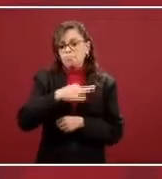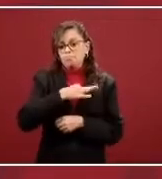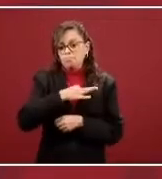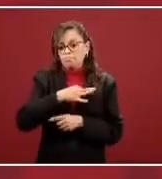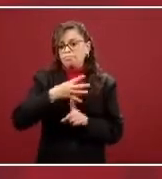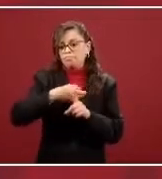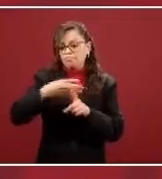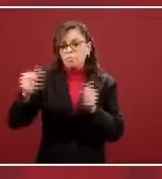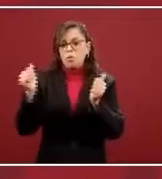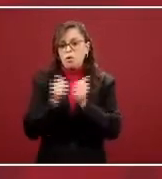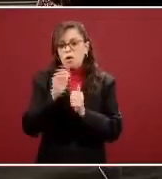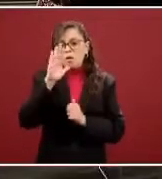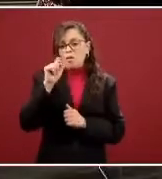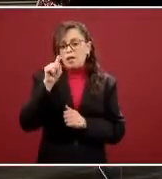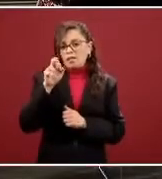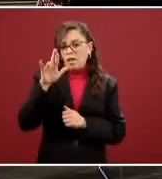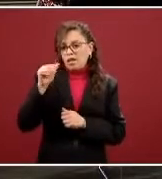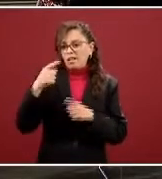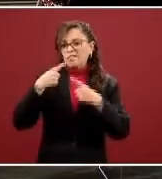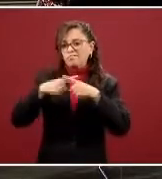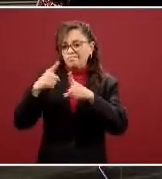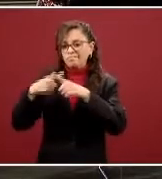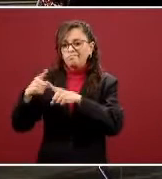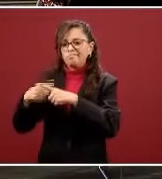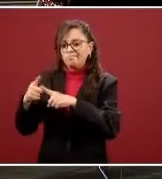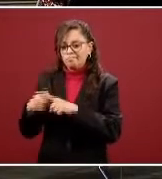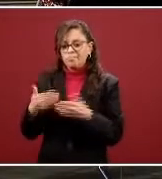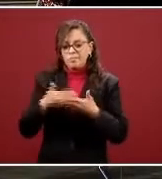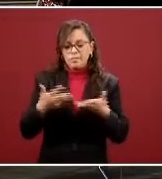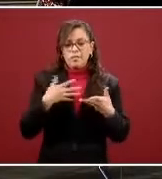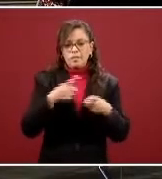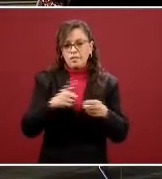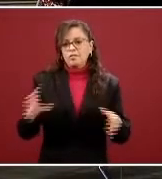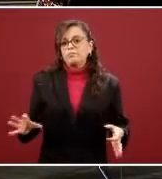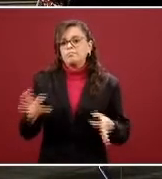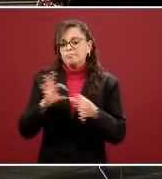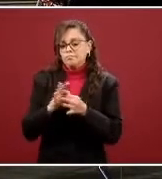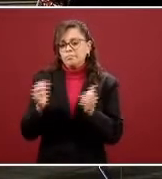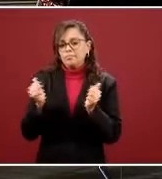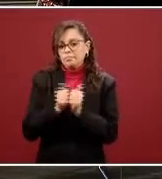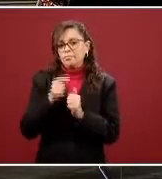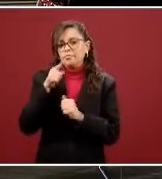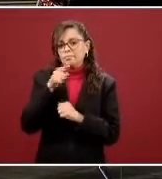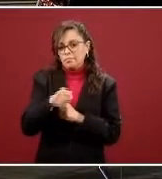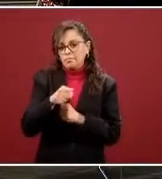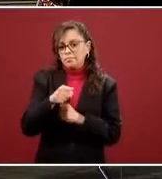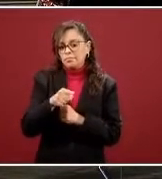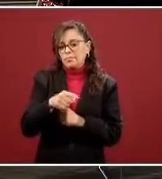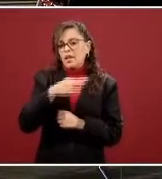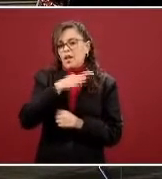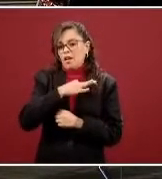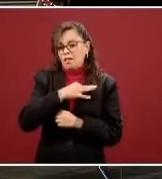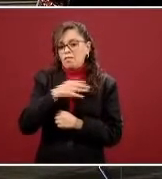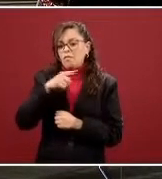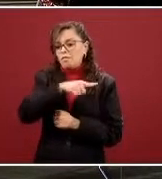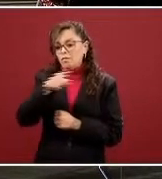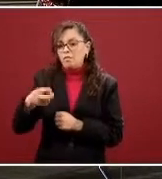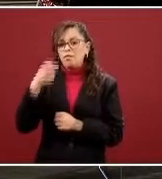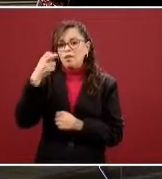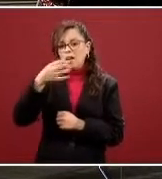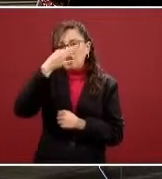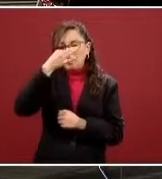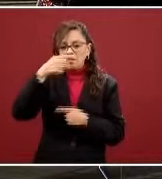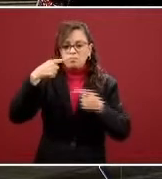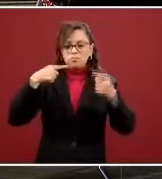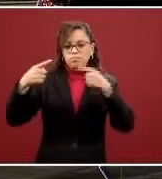infecciones bacterianas y neumonías bacterianas asociadas o sobreinfectadas, además del componente viral, pero también muchos otros